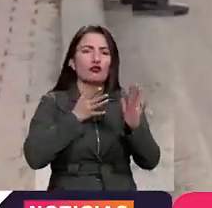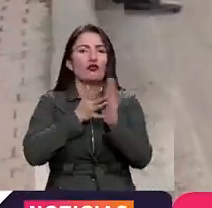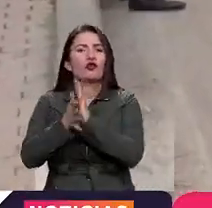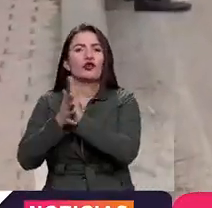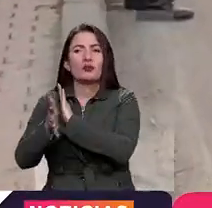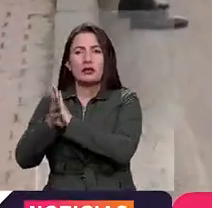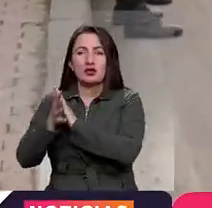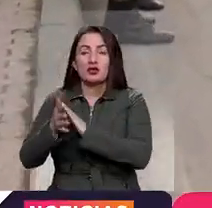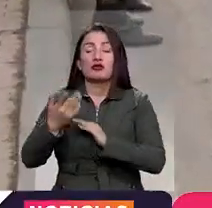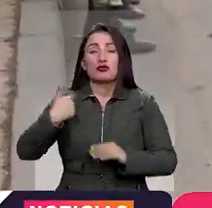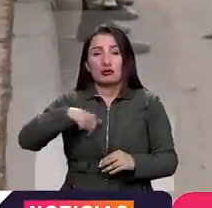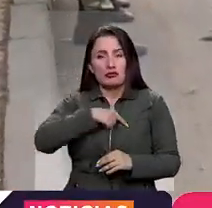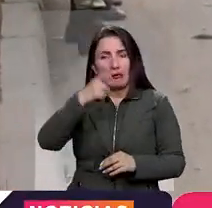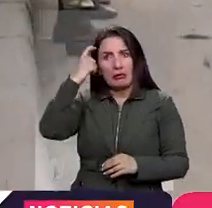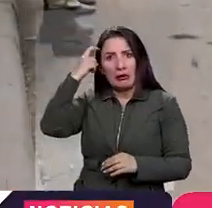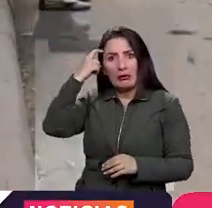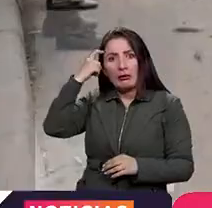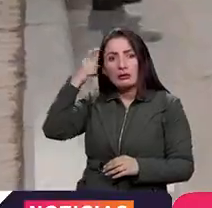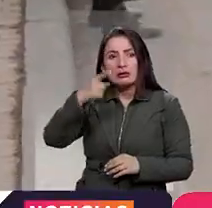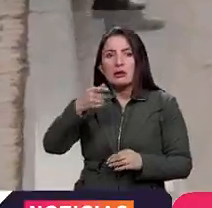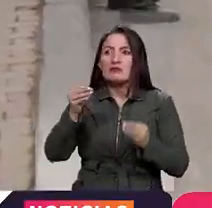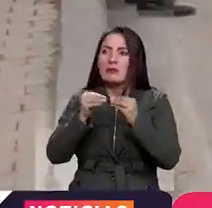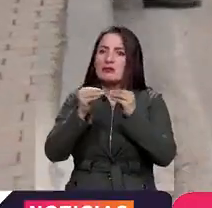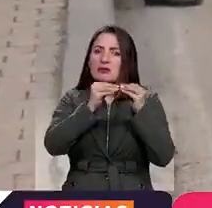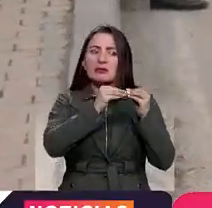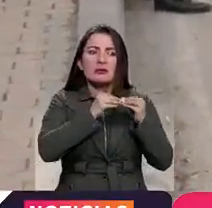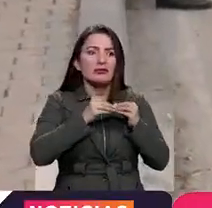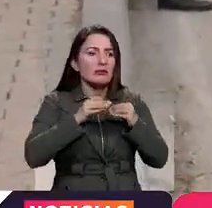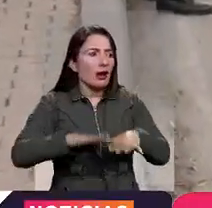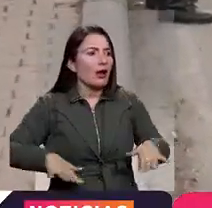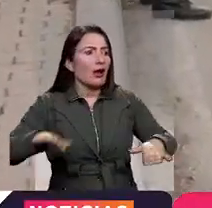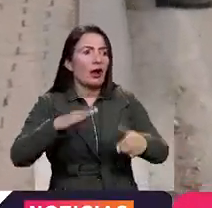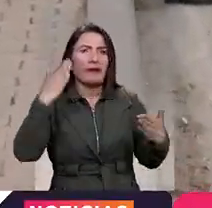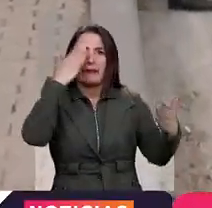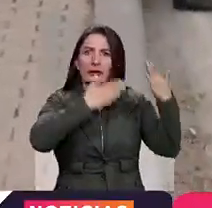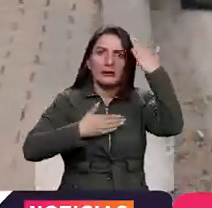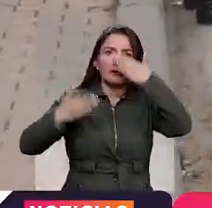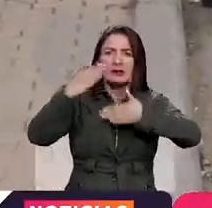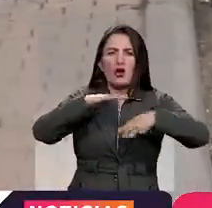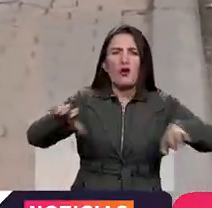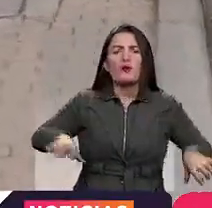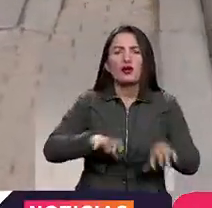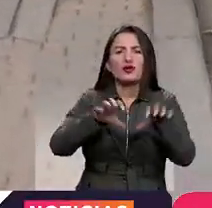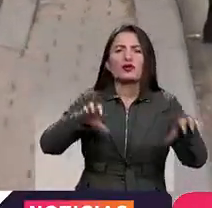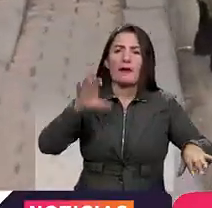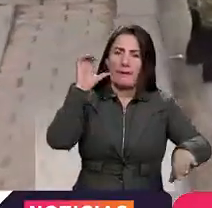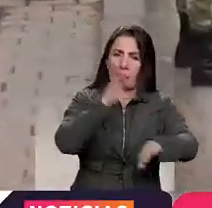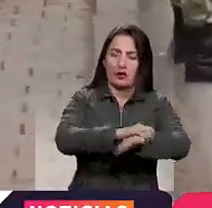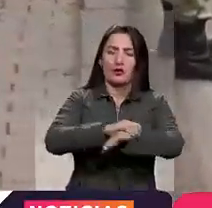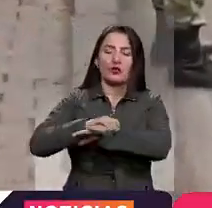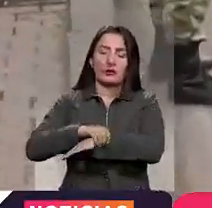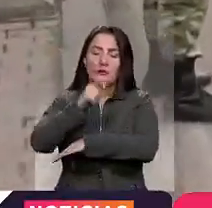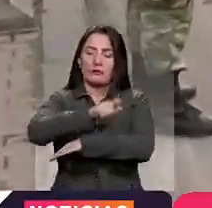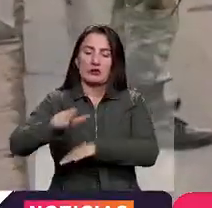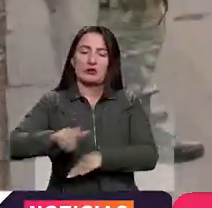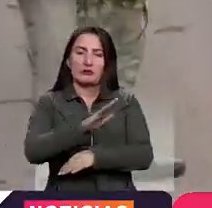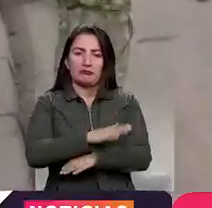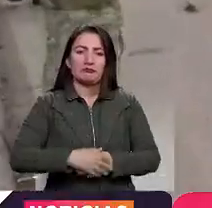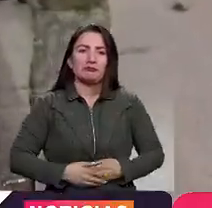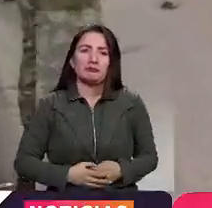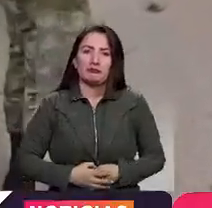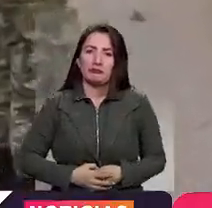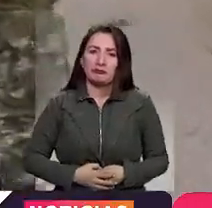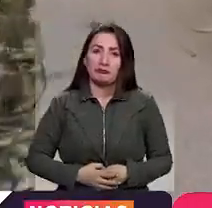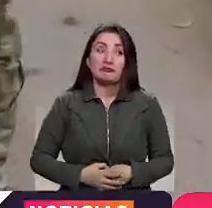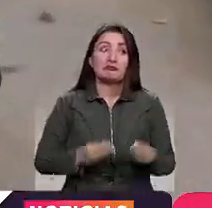de nuestras unidades de inteligencia, los recolectores de inteligencia, analistas operacionales, para dar con la captura de estos sujetos. Agradecerle, y